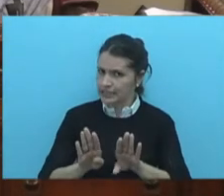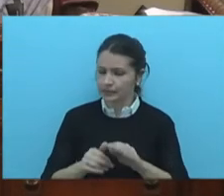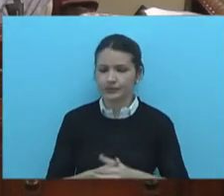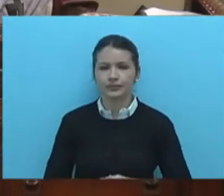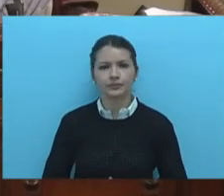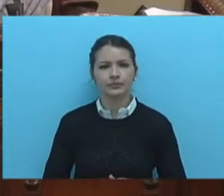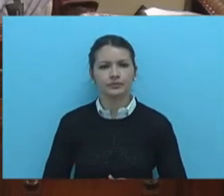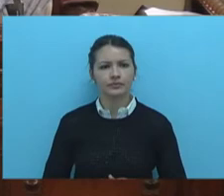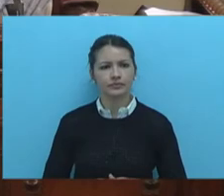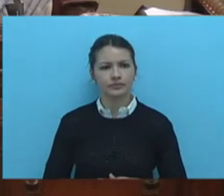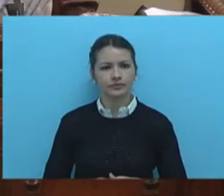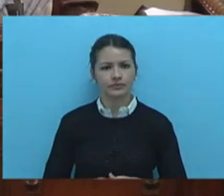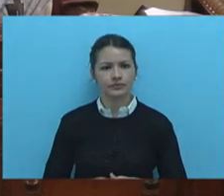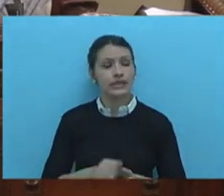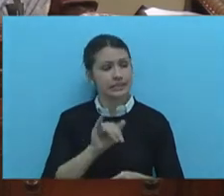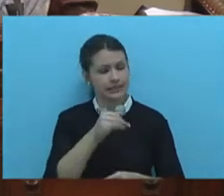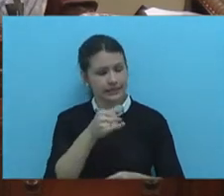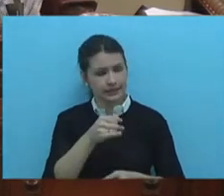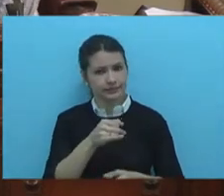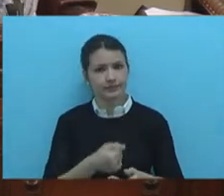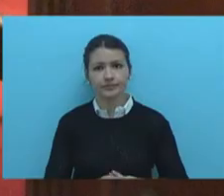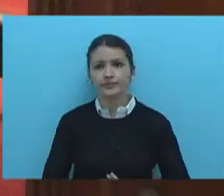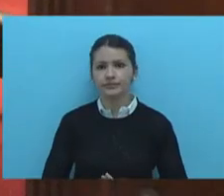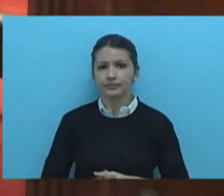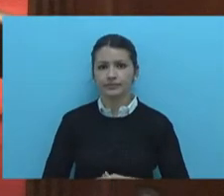La podríamos organizar en la escuela.